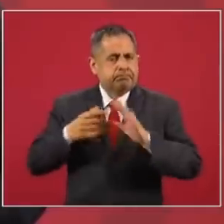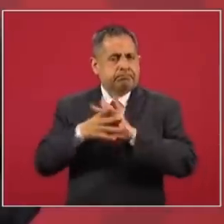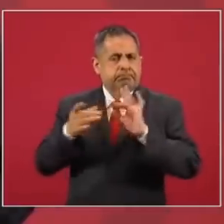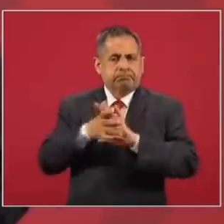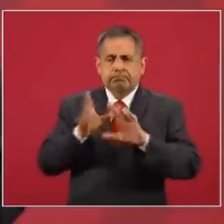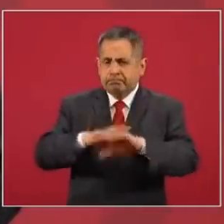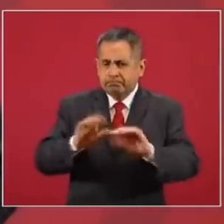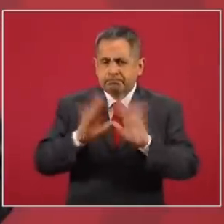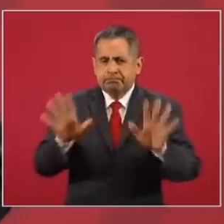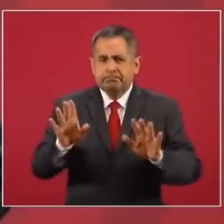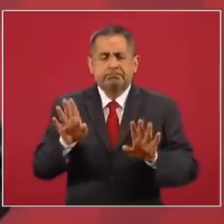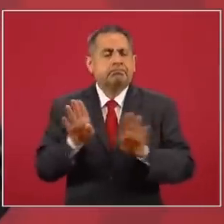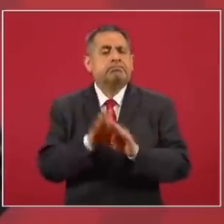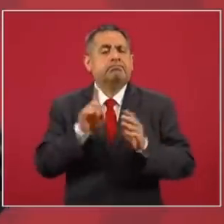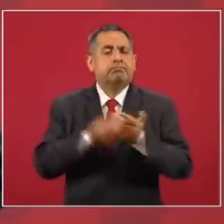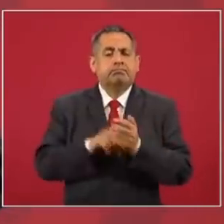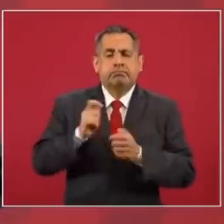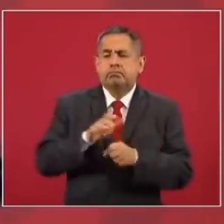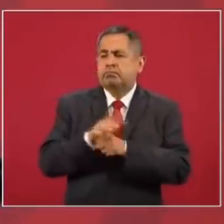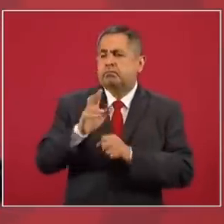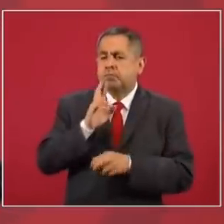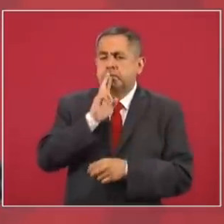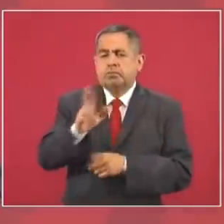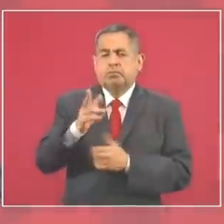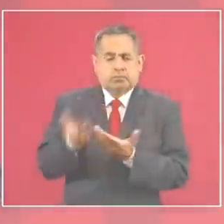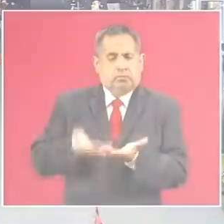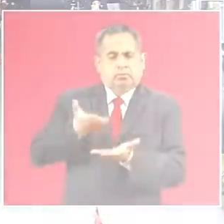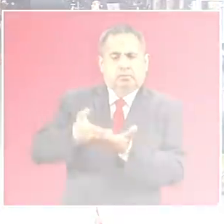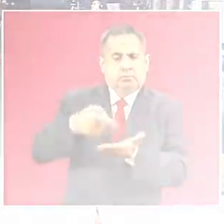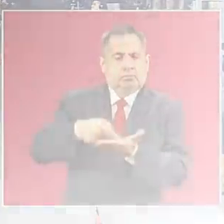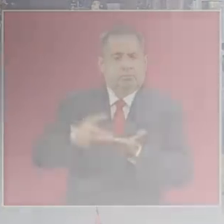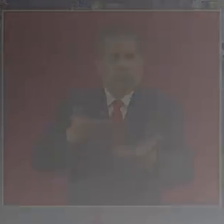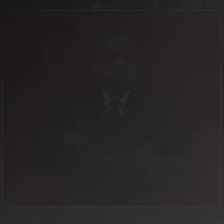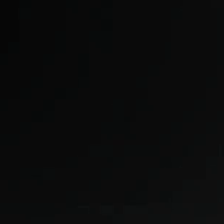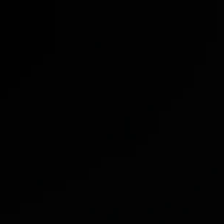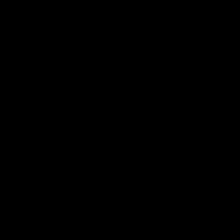presentar la solución. Presidente, en otro